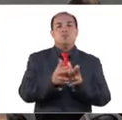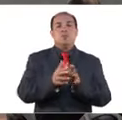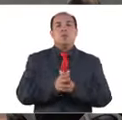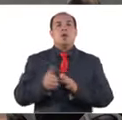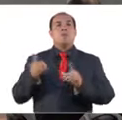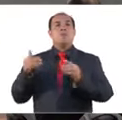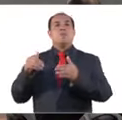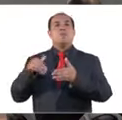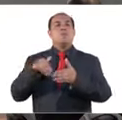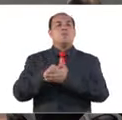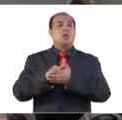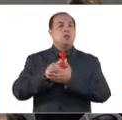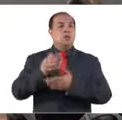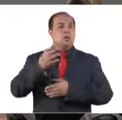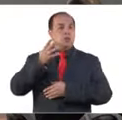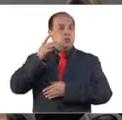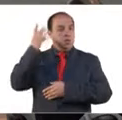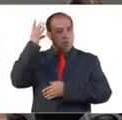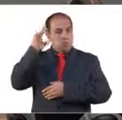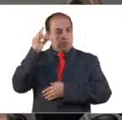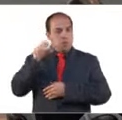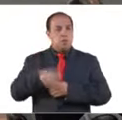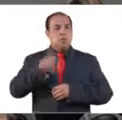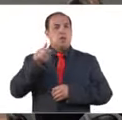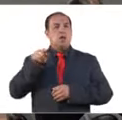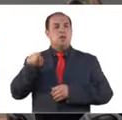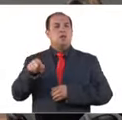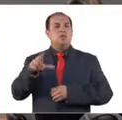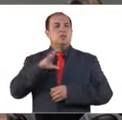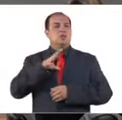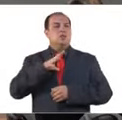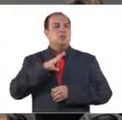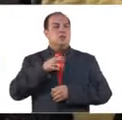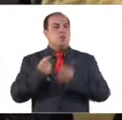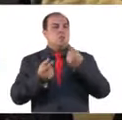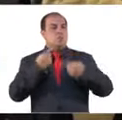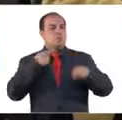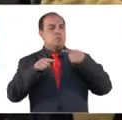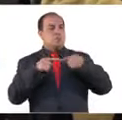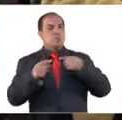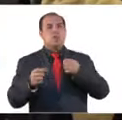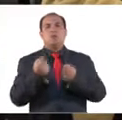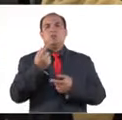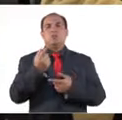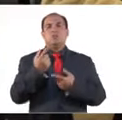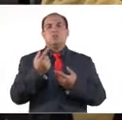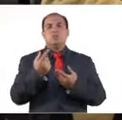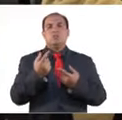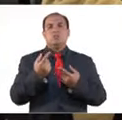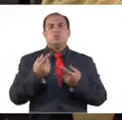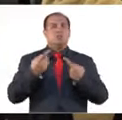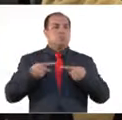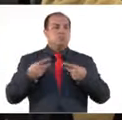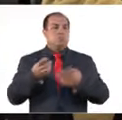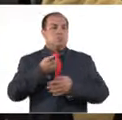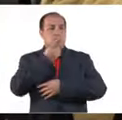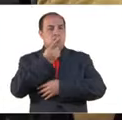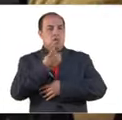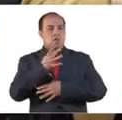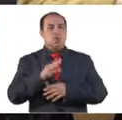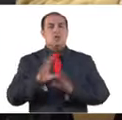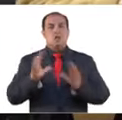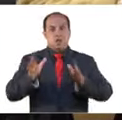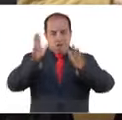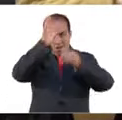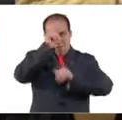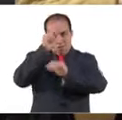habido protestas de algunas personas en los últimos días. Es preguntarle al secretario, a usted, si ya se finalmente se logró el consenso